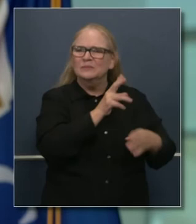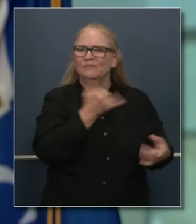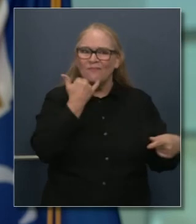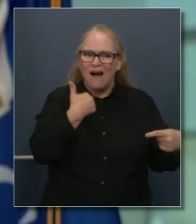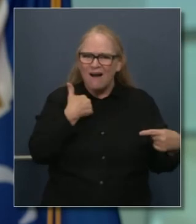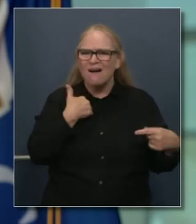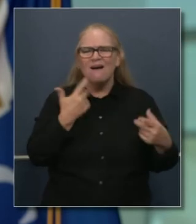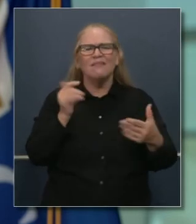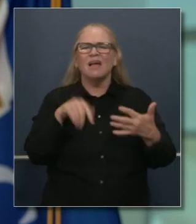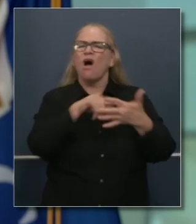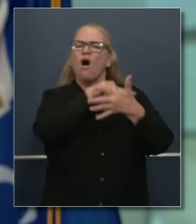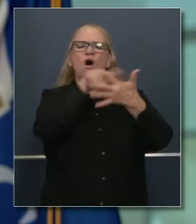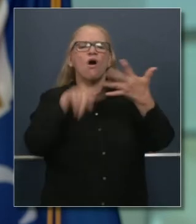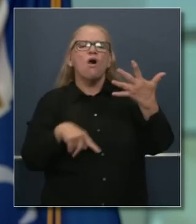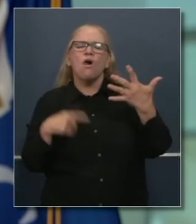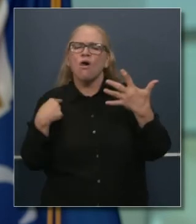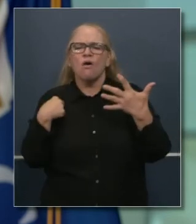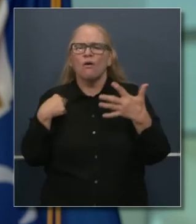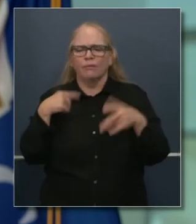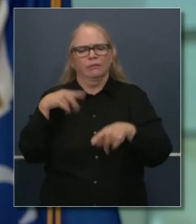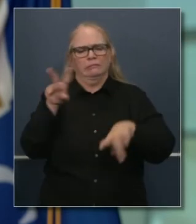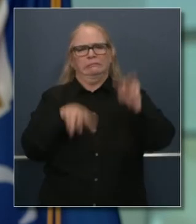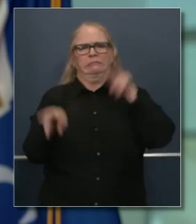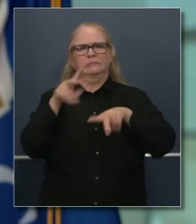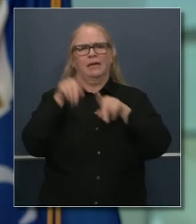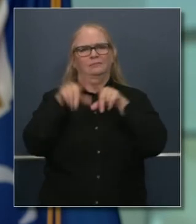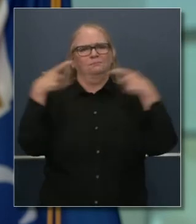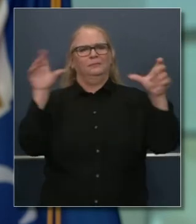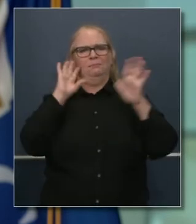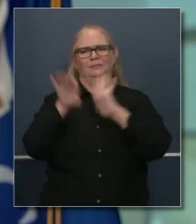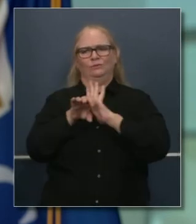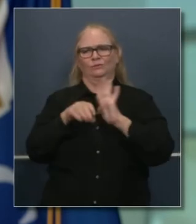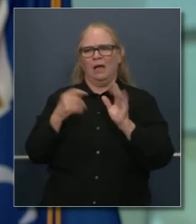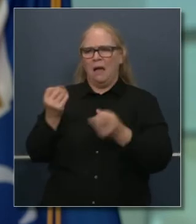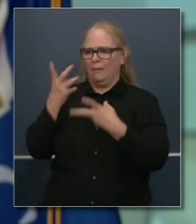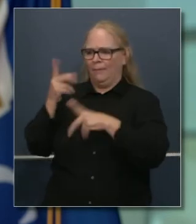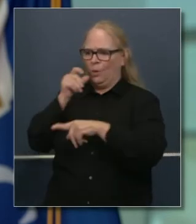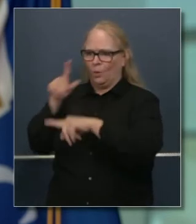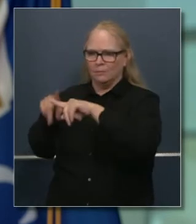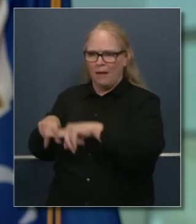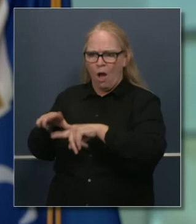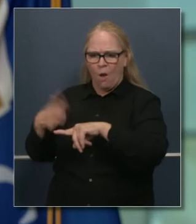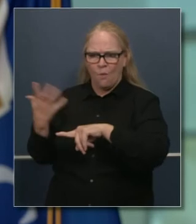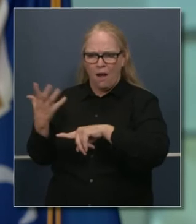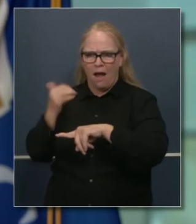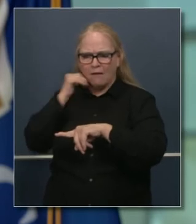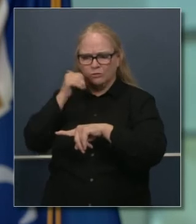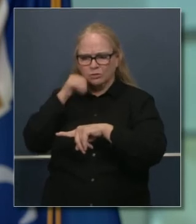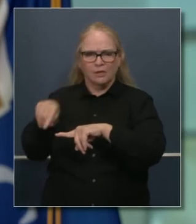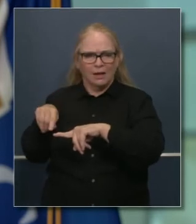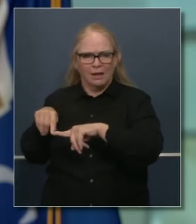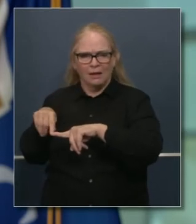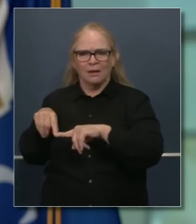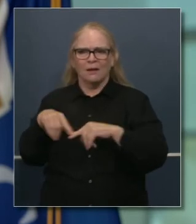psps así que todas estas cosas son cosas que consideramos la administración la eficiencia california es un estado